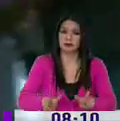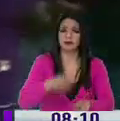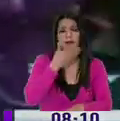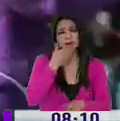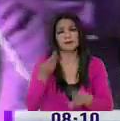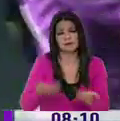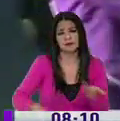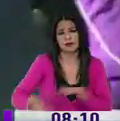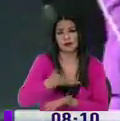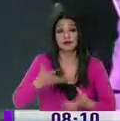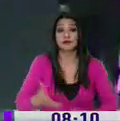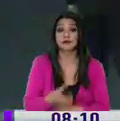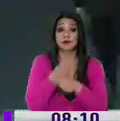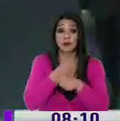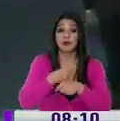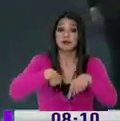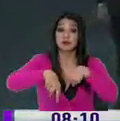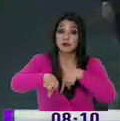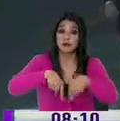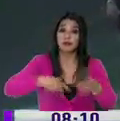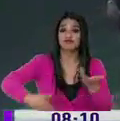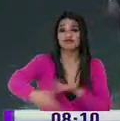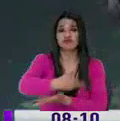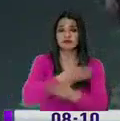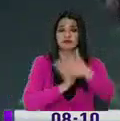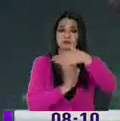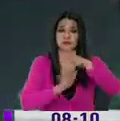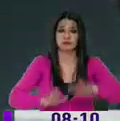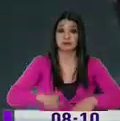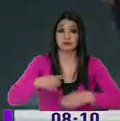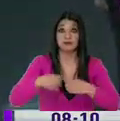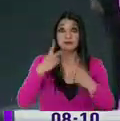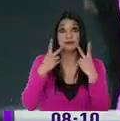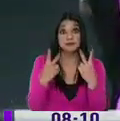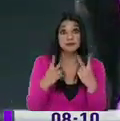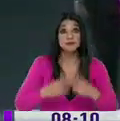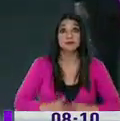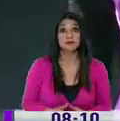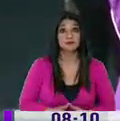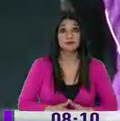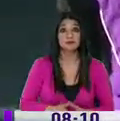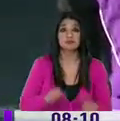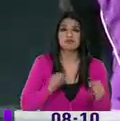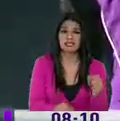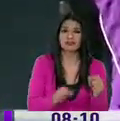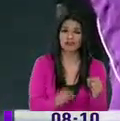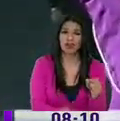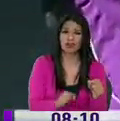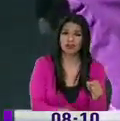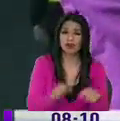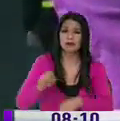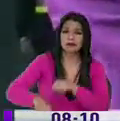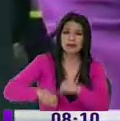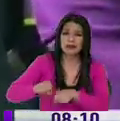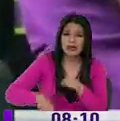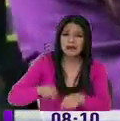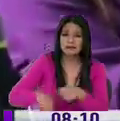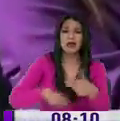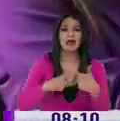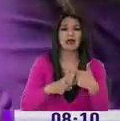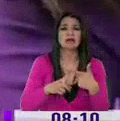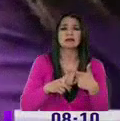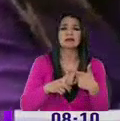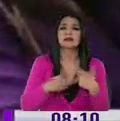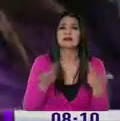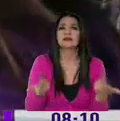mejor movilidad y sobre todo una convivencia pacífica en la ciudad, porque vemos que hay pitos, hay las bicicletas que nos